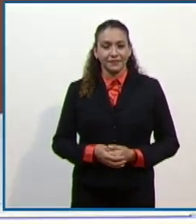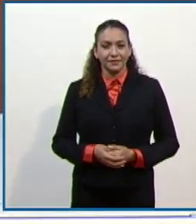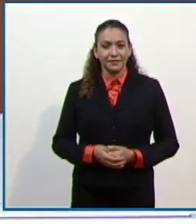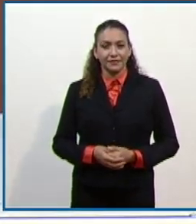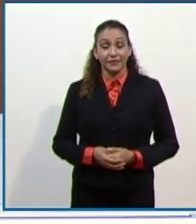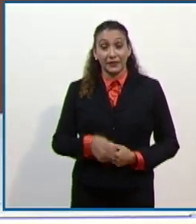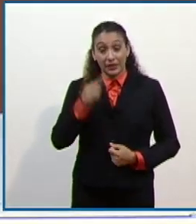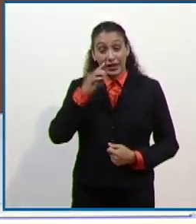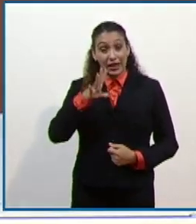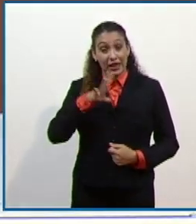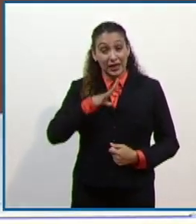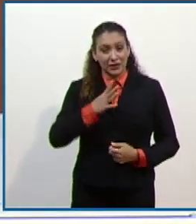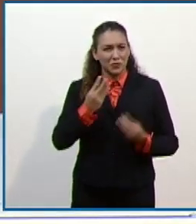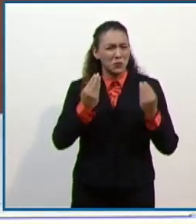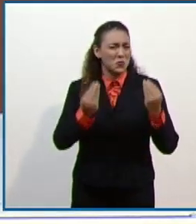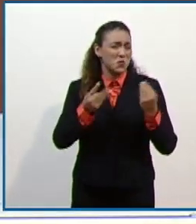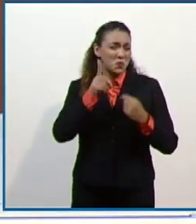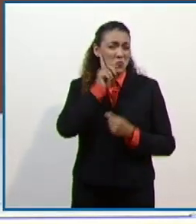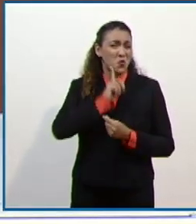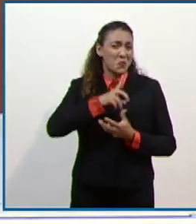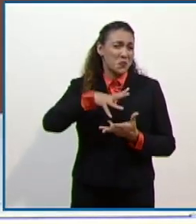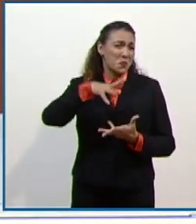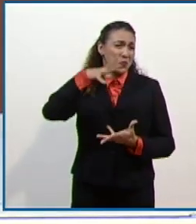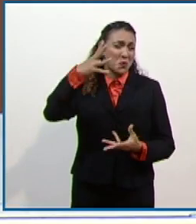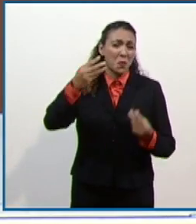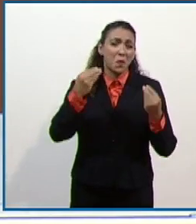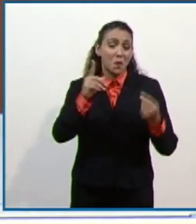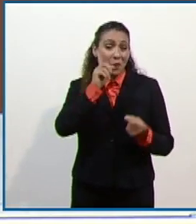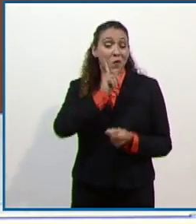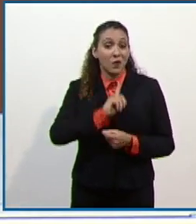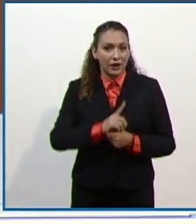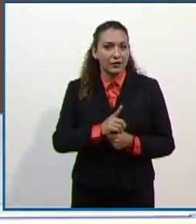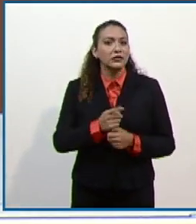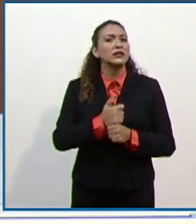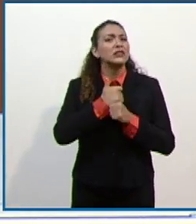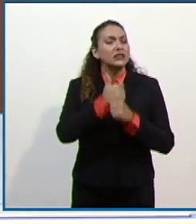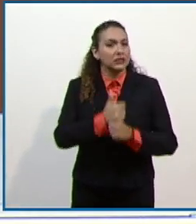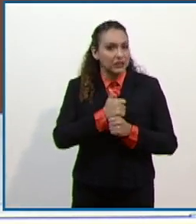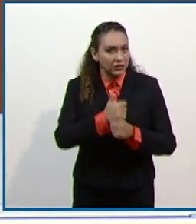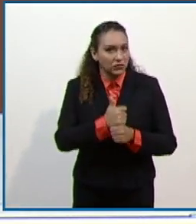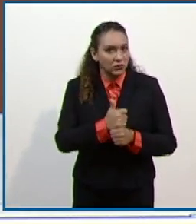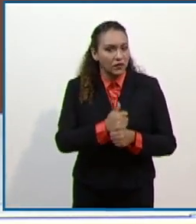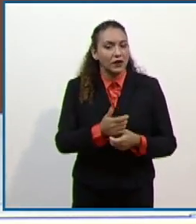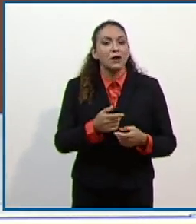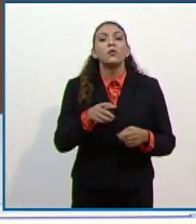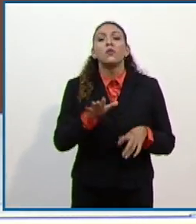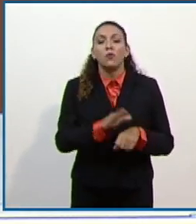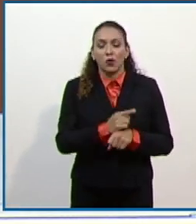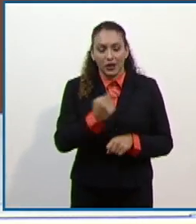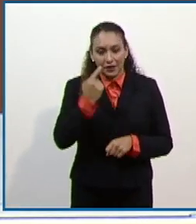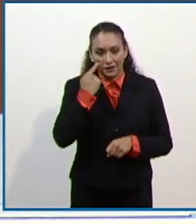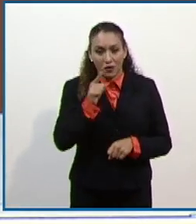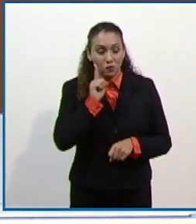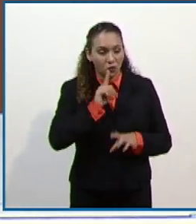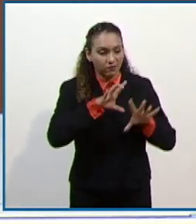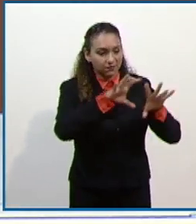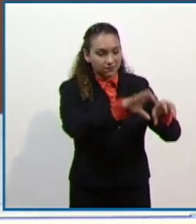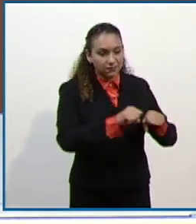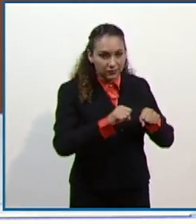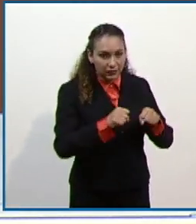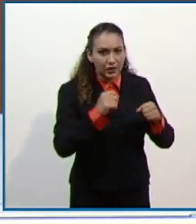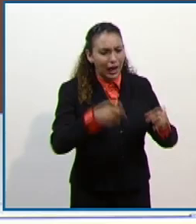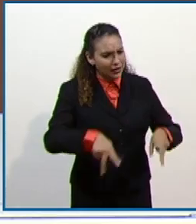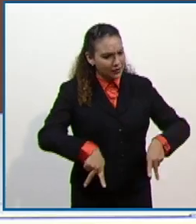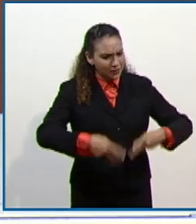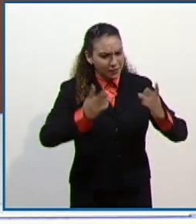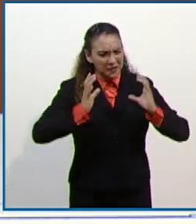Hay muchas, sobre todo mujeres, hay muchas mujeres víctimas de trata que posteriormente son,